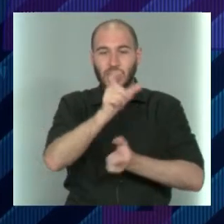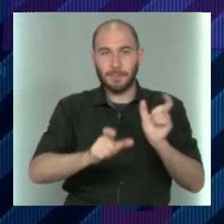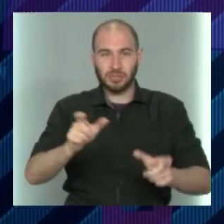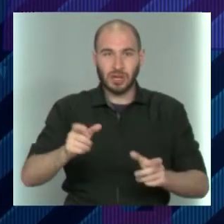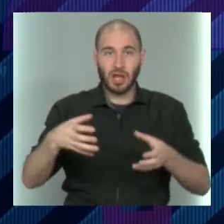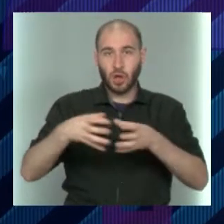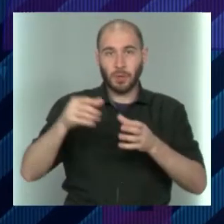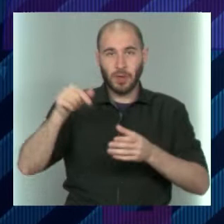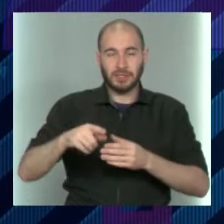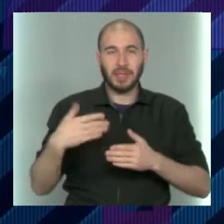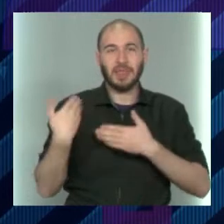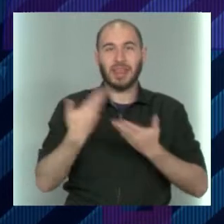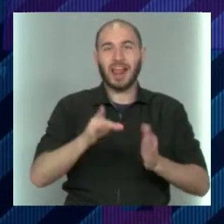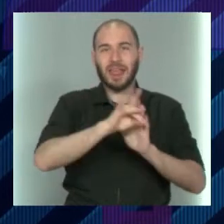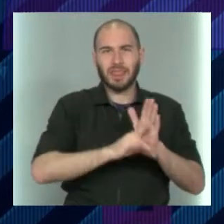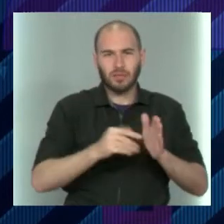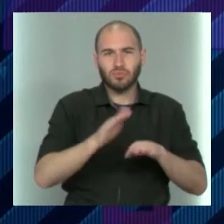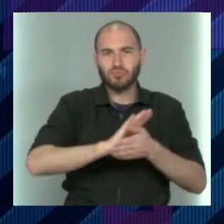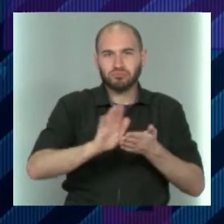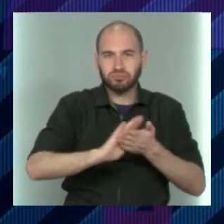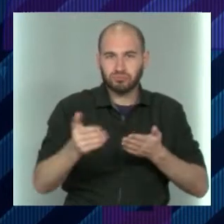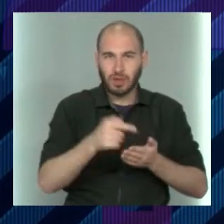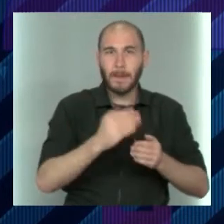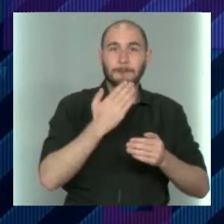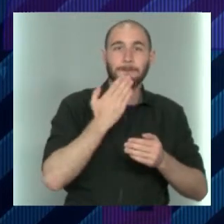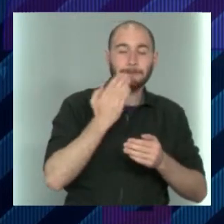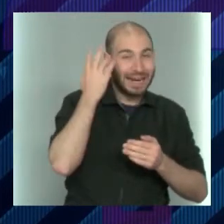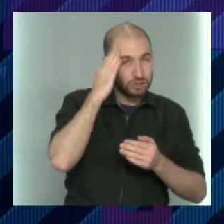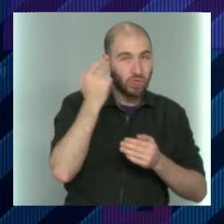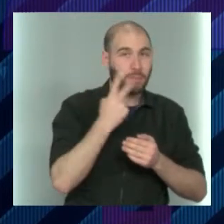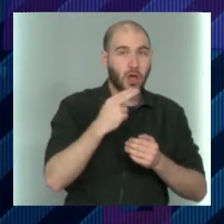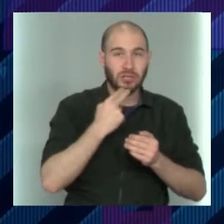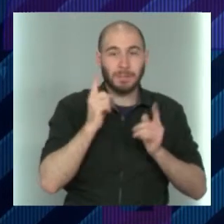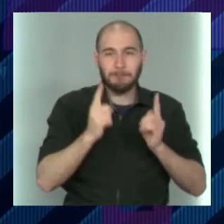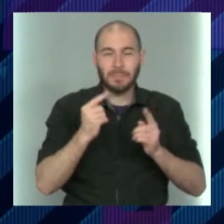esta organización que ha proporcionado los datos más recientes, entre marzo de 2011 y el mismo